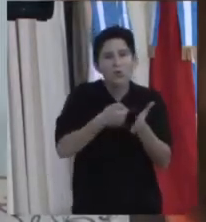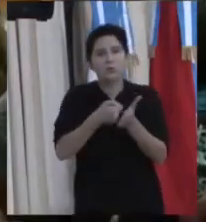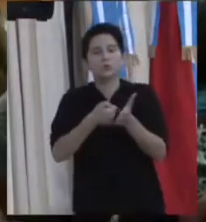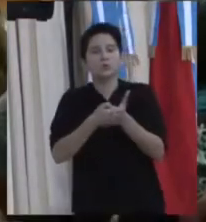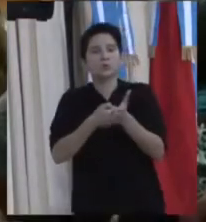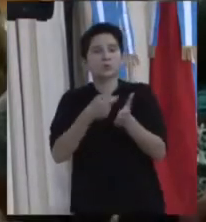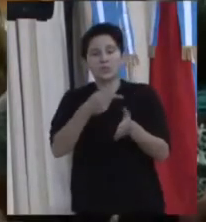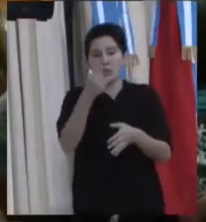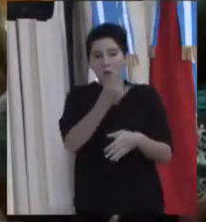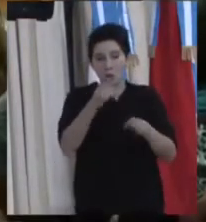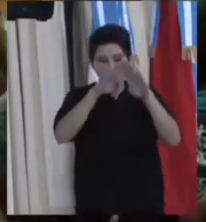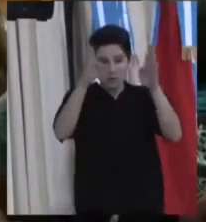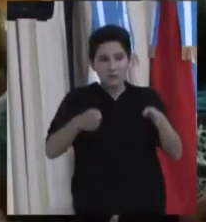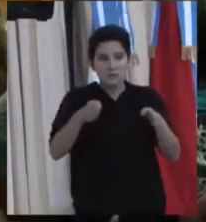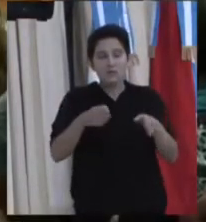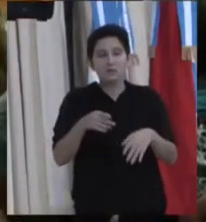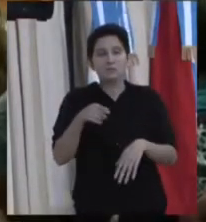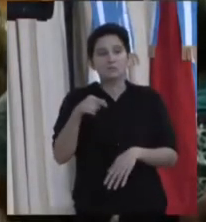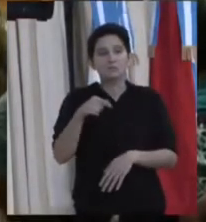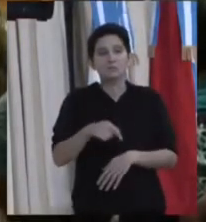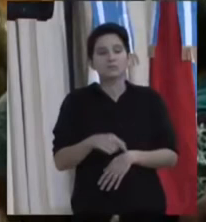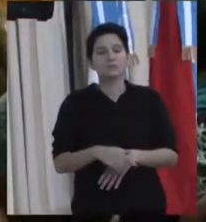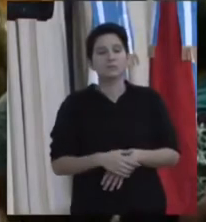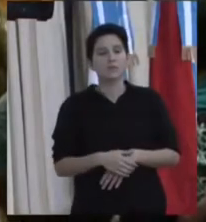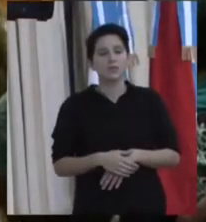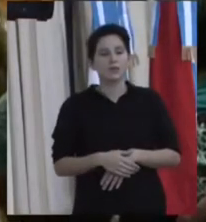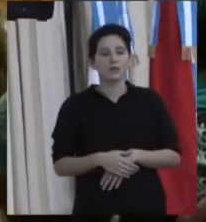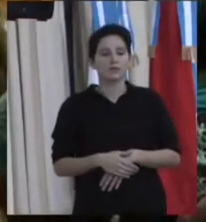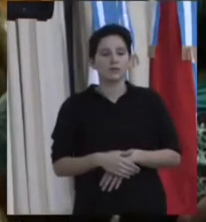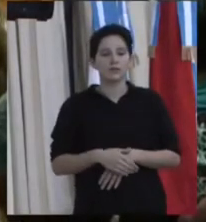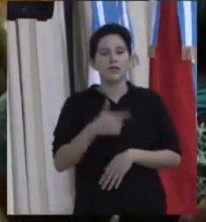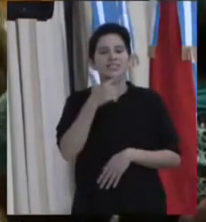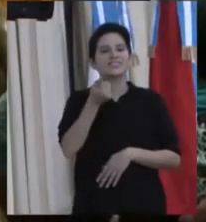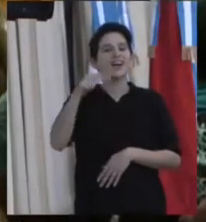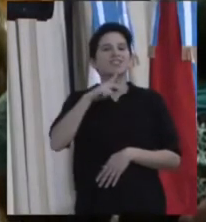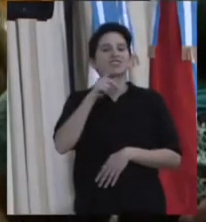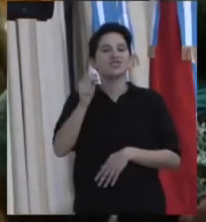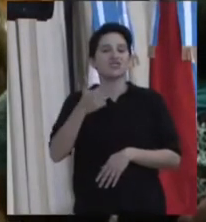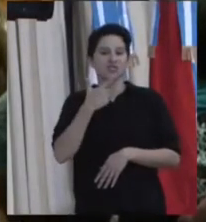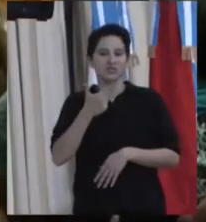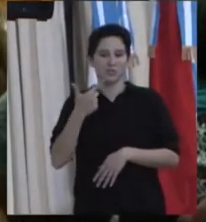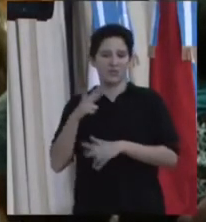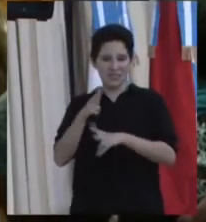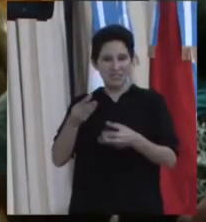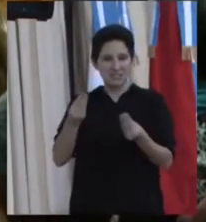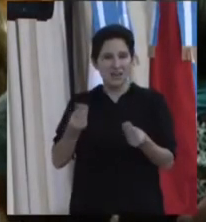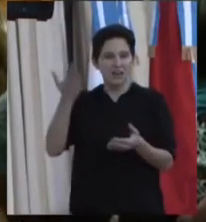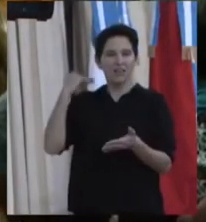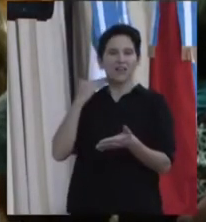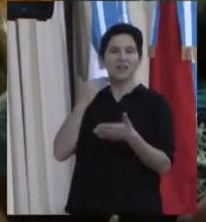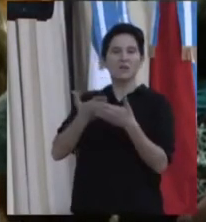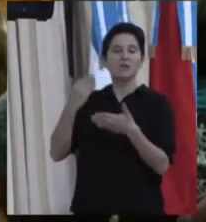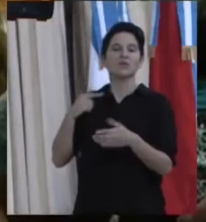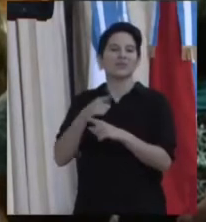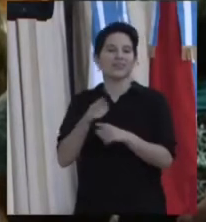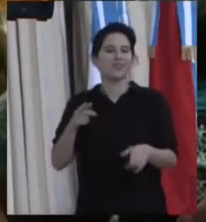ser las universidades, como dice Boaventura de Sousa Santos en todos sus libros, y lo dijo nuevamente en la CRES la